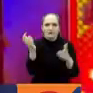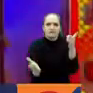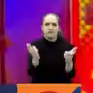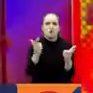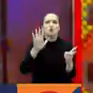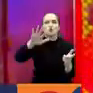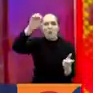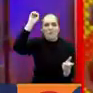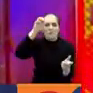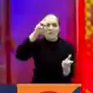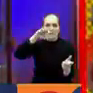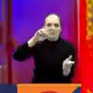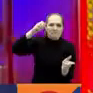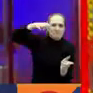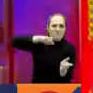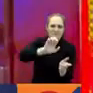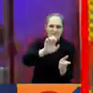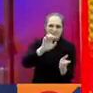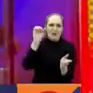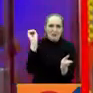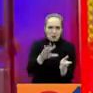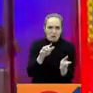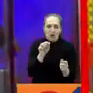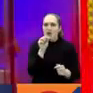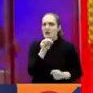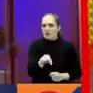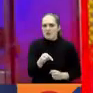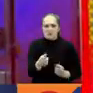recolector de basura. También encontramos en el lugar